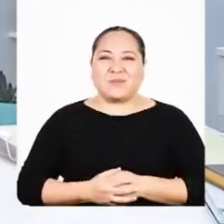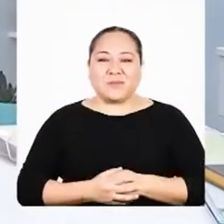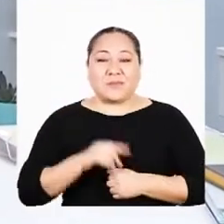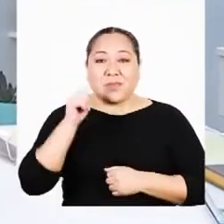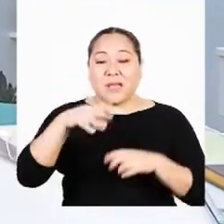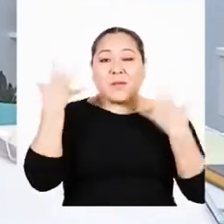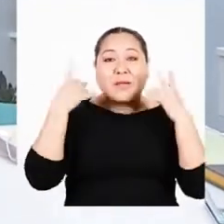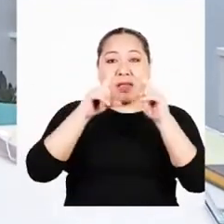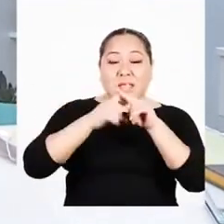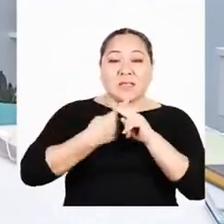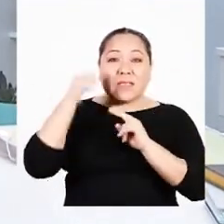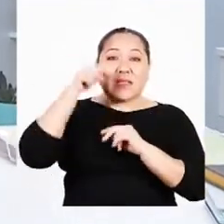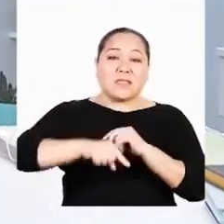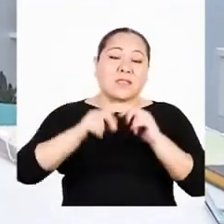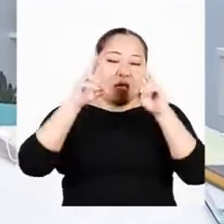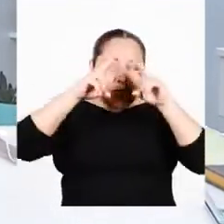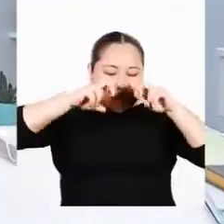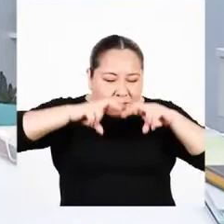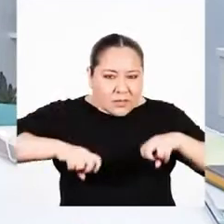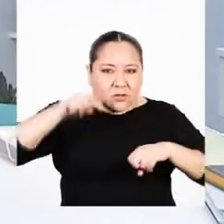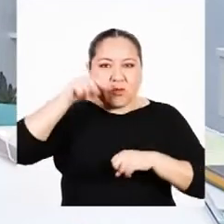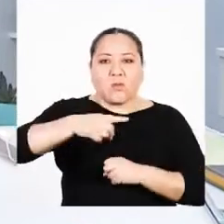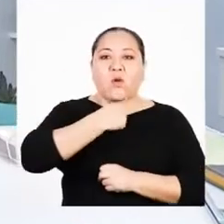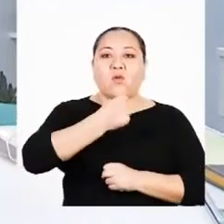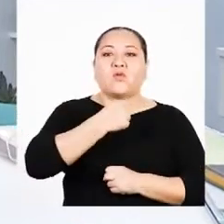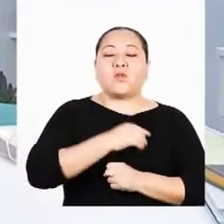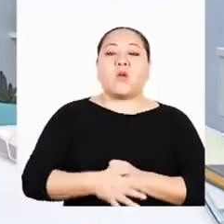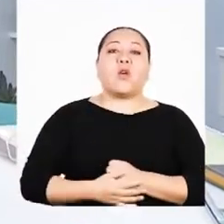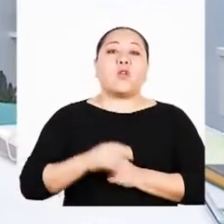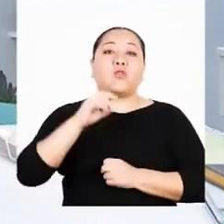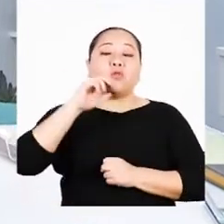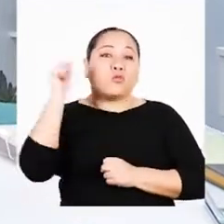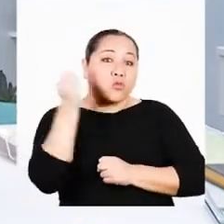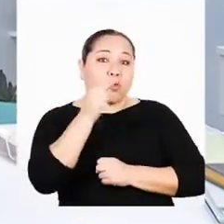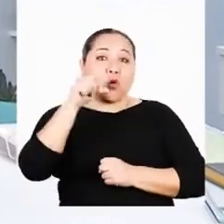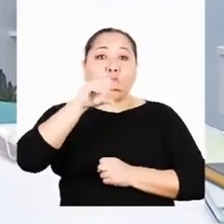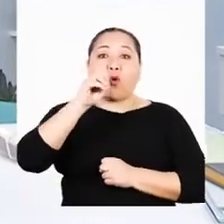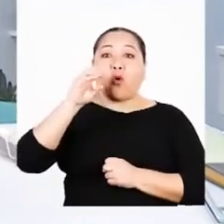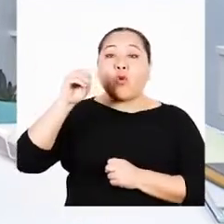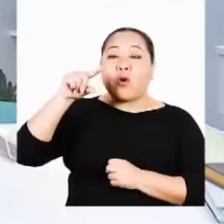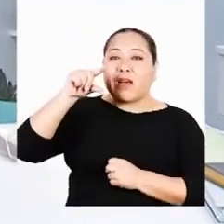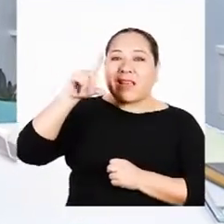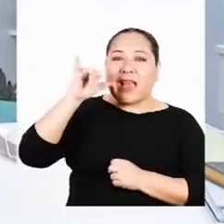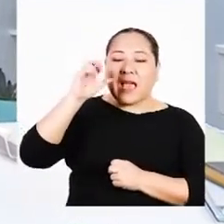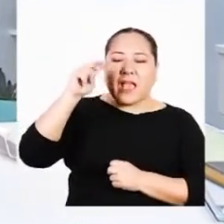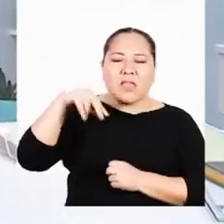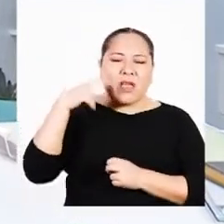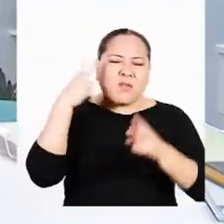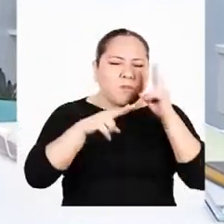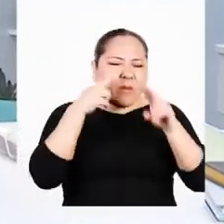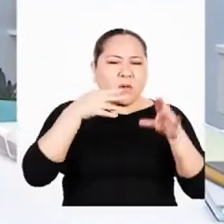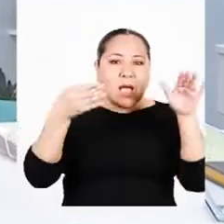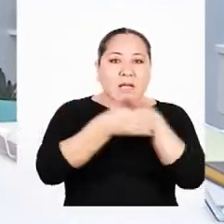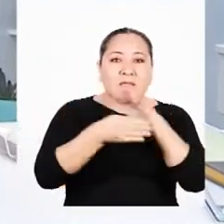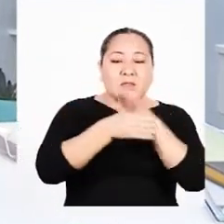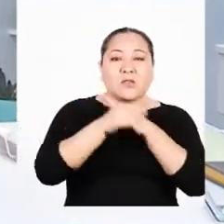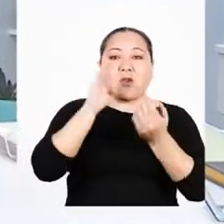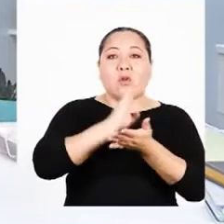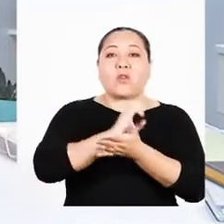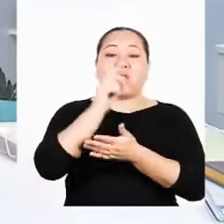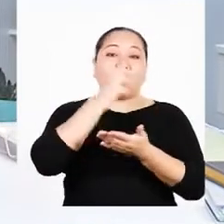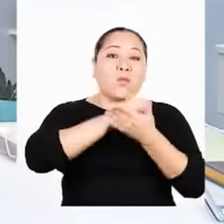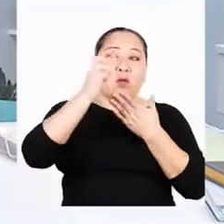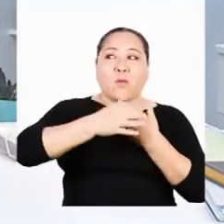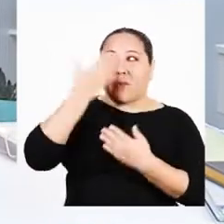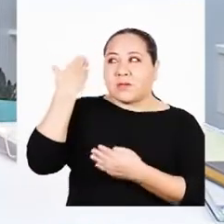¡Listo! Para iniciar esta investigación, me gustaría que Googleana nos ayude a recordar todo lo que vimos en cuanto al acceso a la educación en